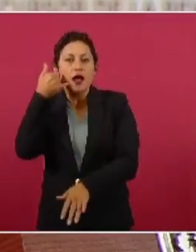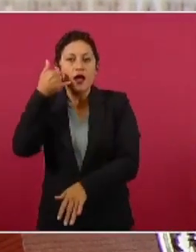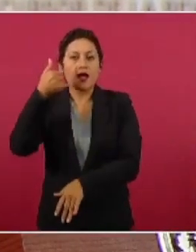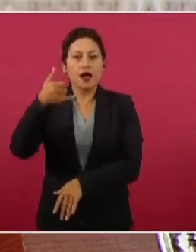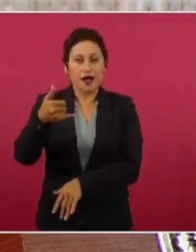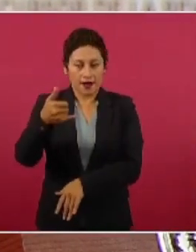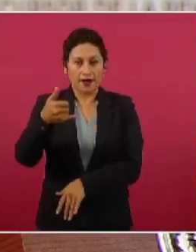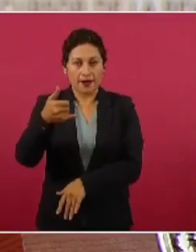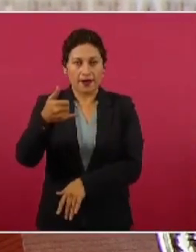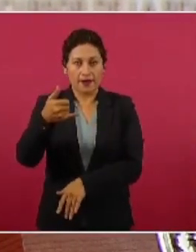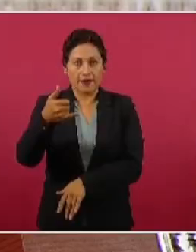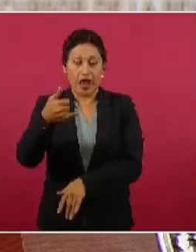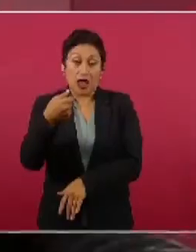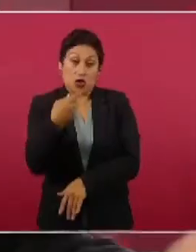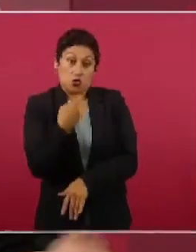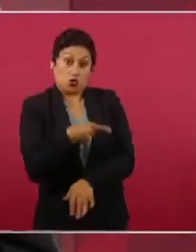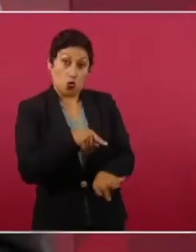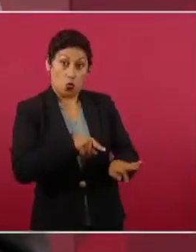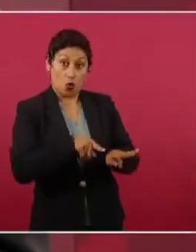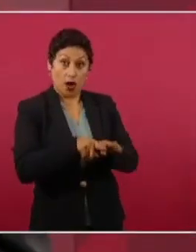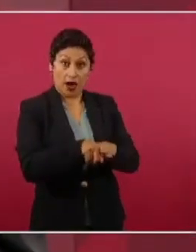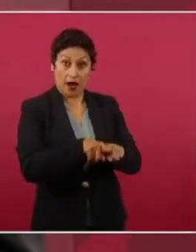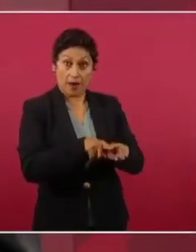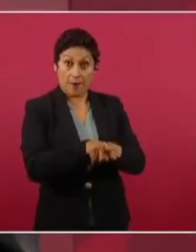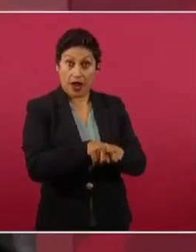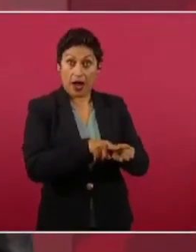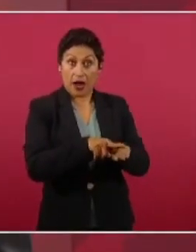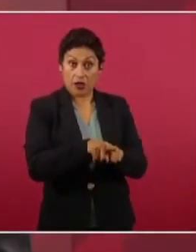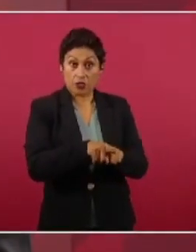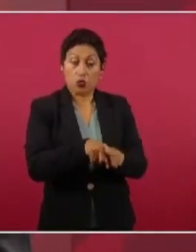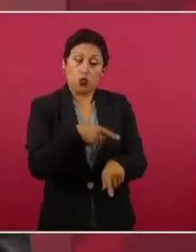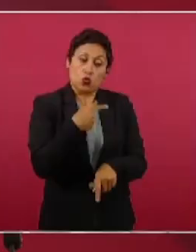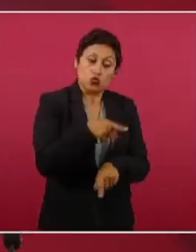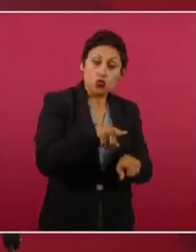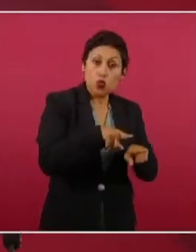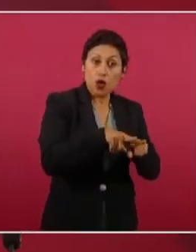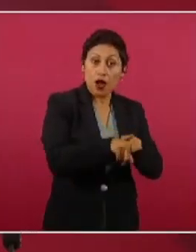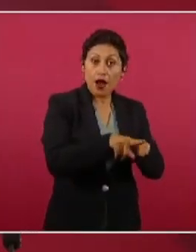de su hermano, de Salinas, con su hermana,